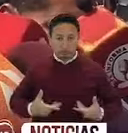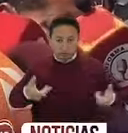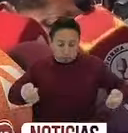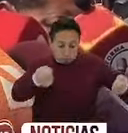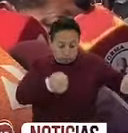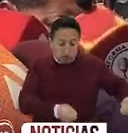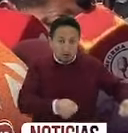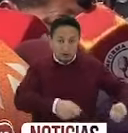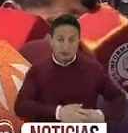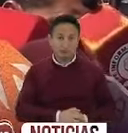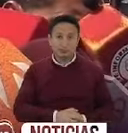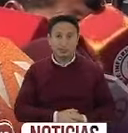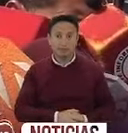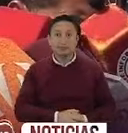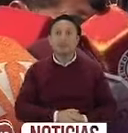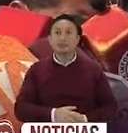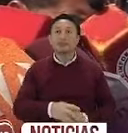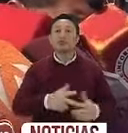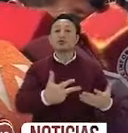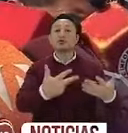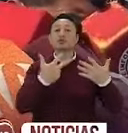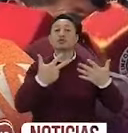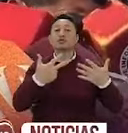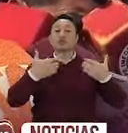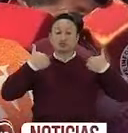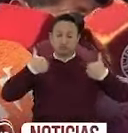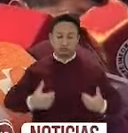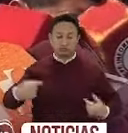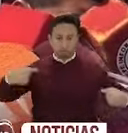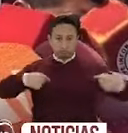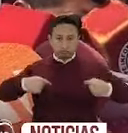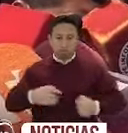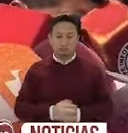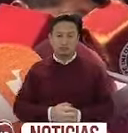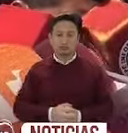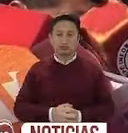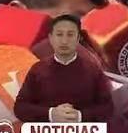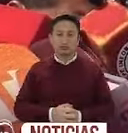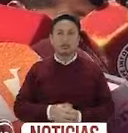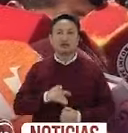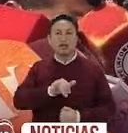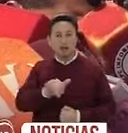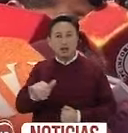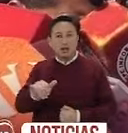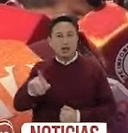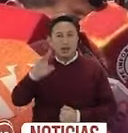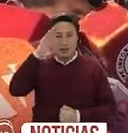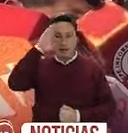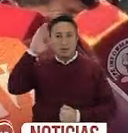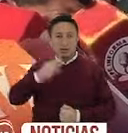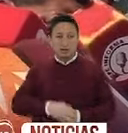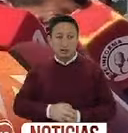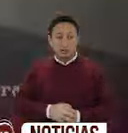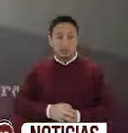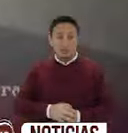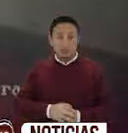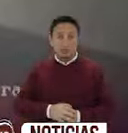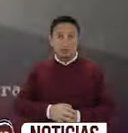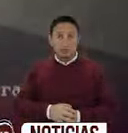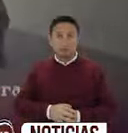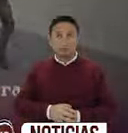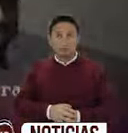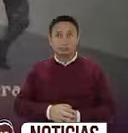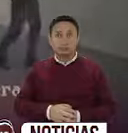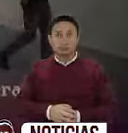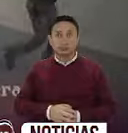ubicado posterior en el domicilio se encontraron 8 chalecos balísticos con características policiales. No son efectivamente la policía. Tras el